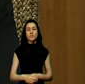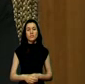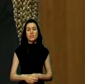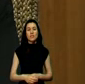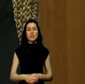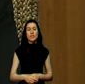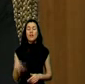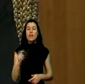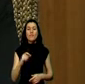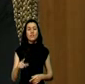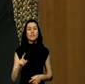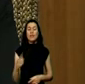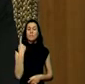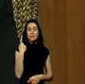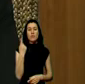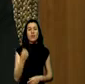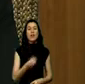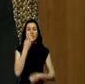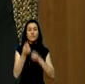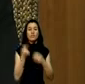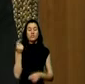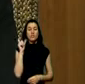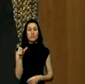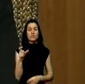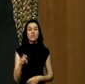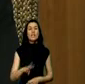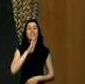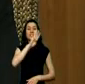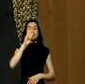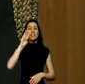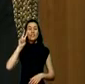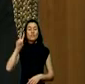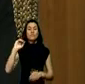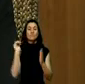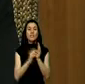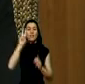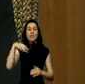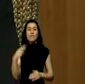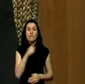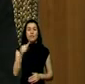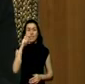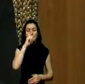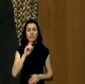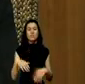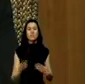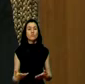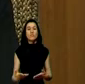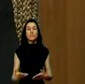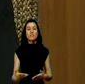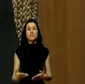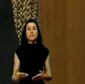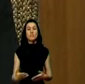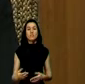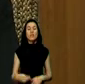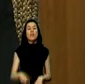lugar, el coste de las flores es de 32.000 euros al año, con lo cual, si dividimos, puede salir alrededor de